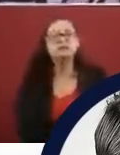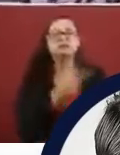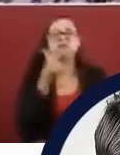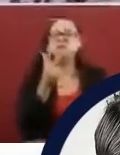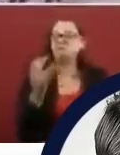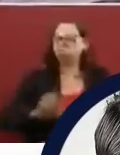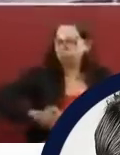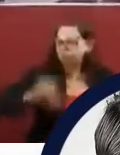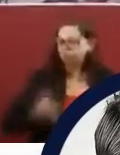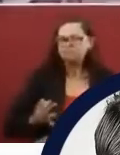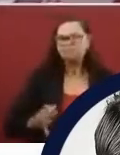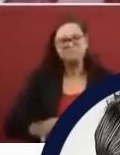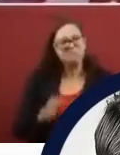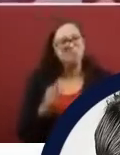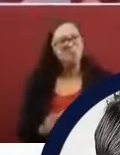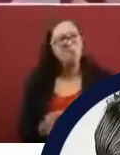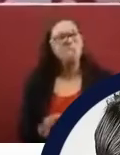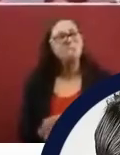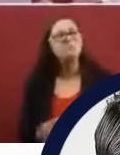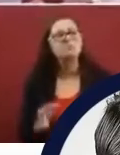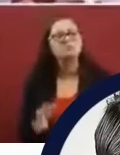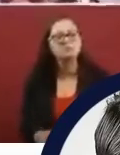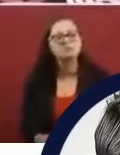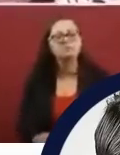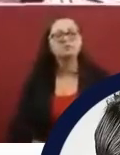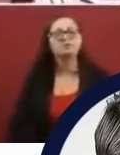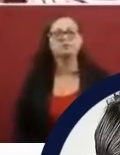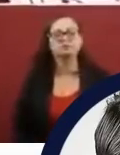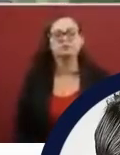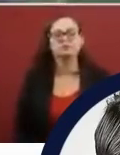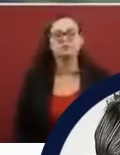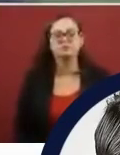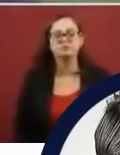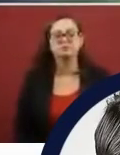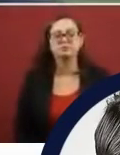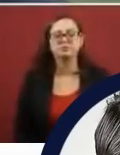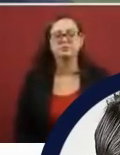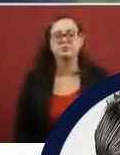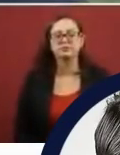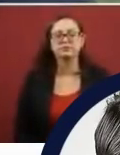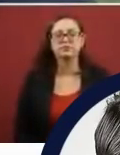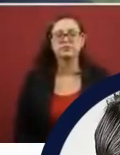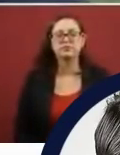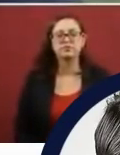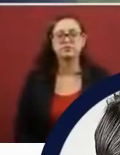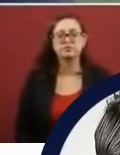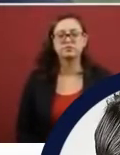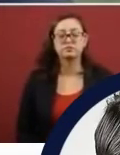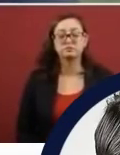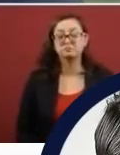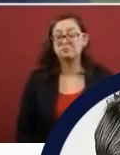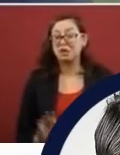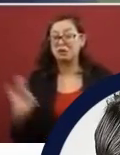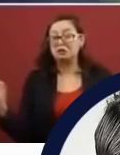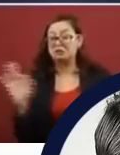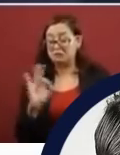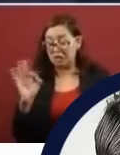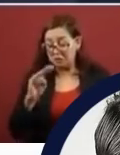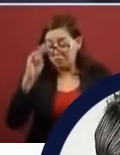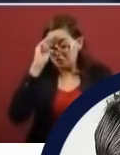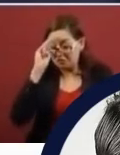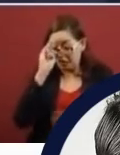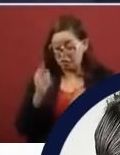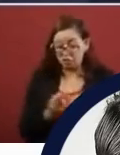mayores el universal, jóvenes construyendo el futuro el focalizado como ejemplo, que están tomando como perspectiva incrementar